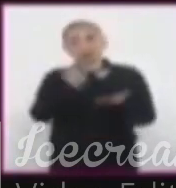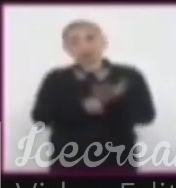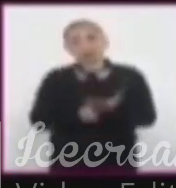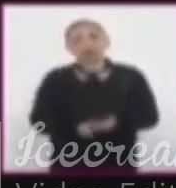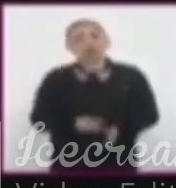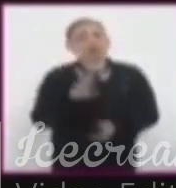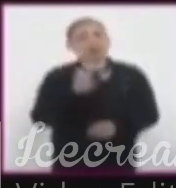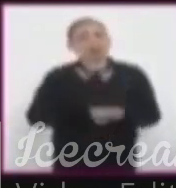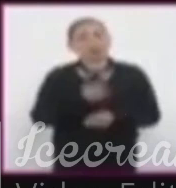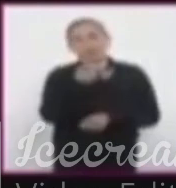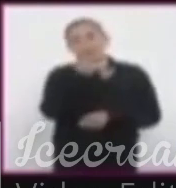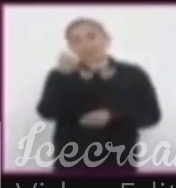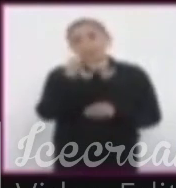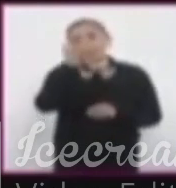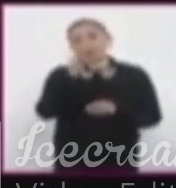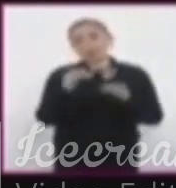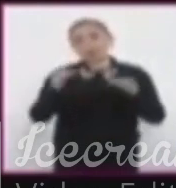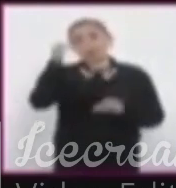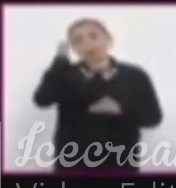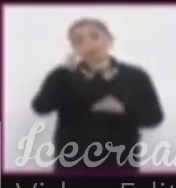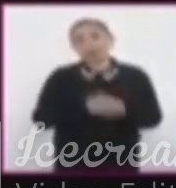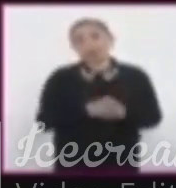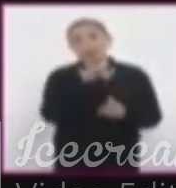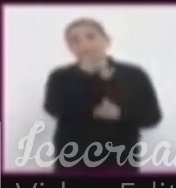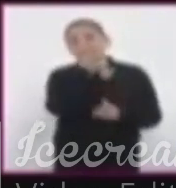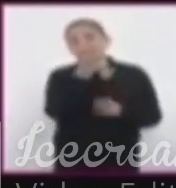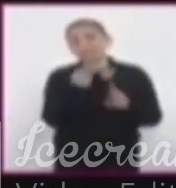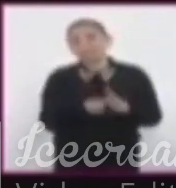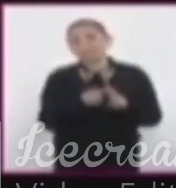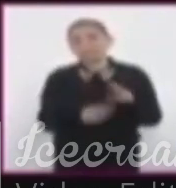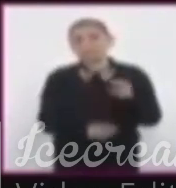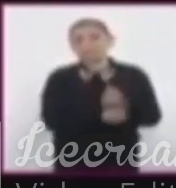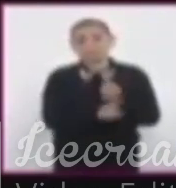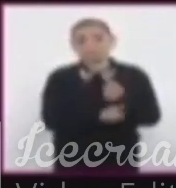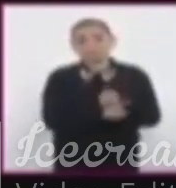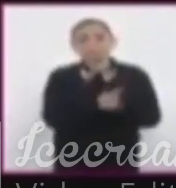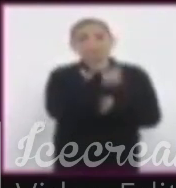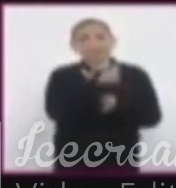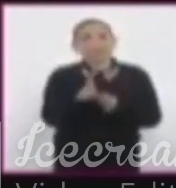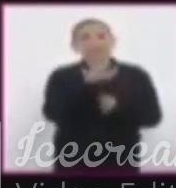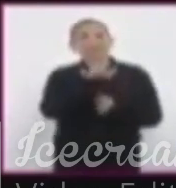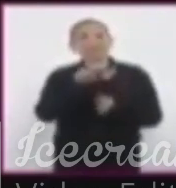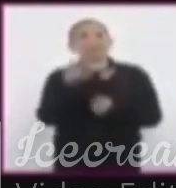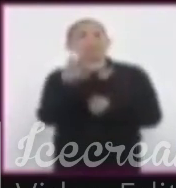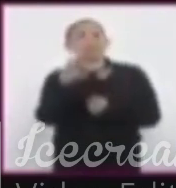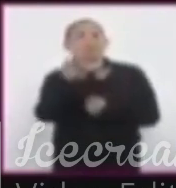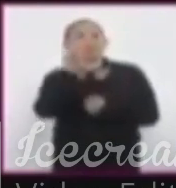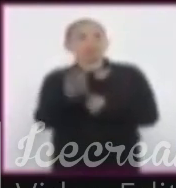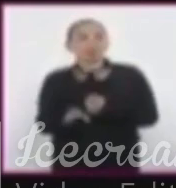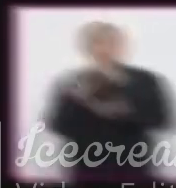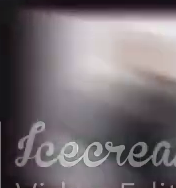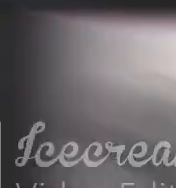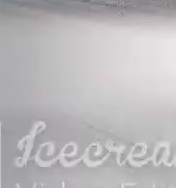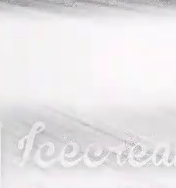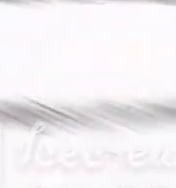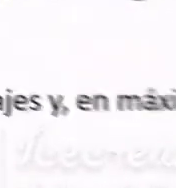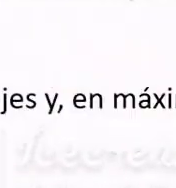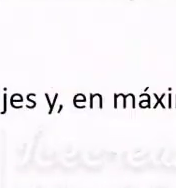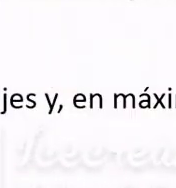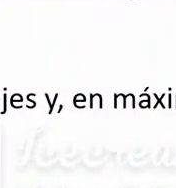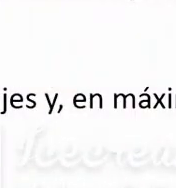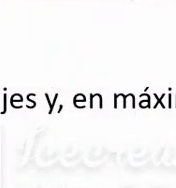Es más que el 100%. Y hemos concluido, hemos resuelto el problema. 100 es 125% de 80.